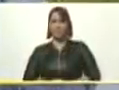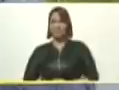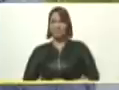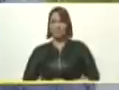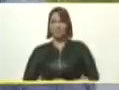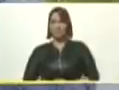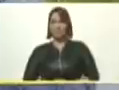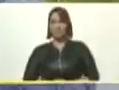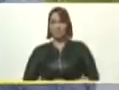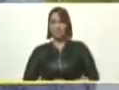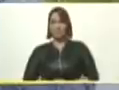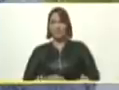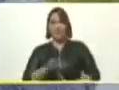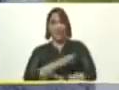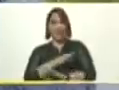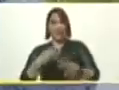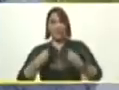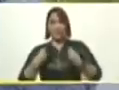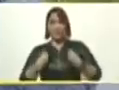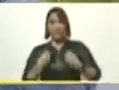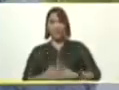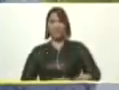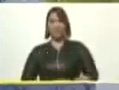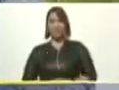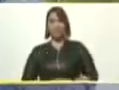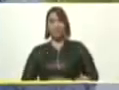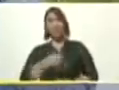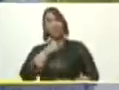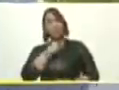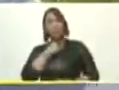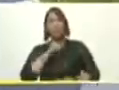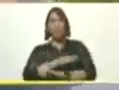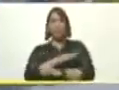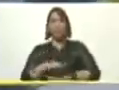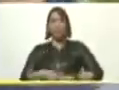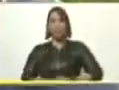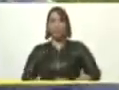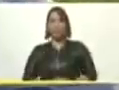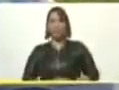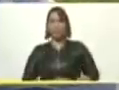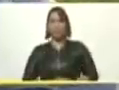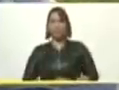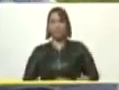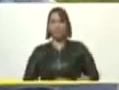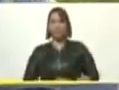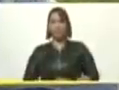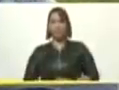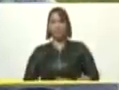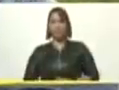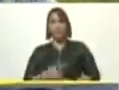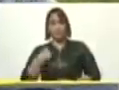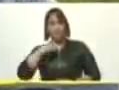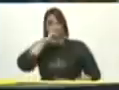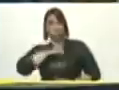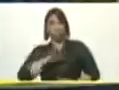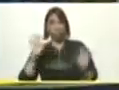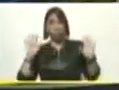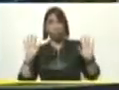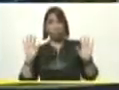de los cantantes a mí me hubiera gustado ser cantante ser